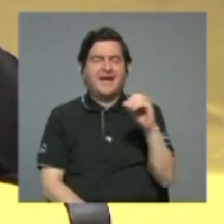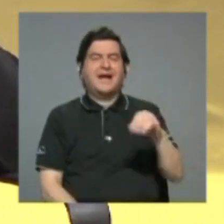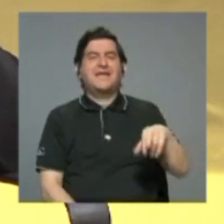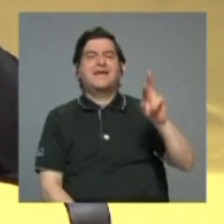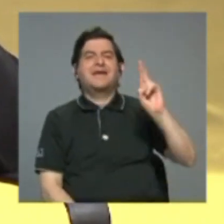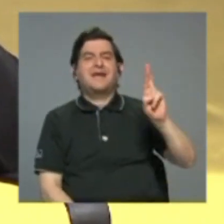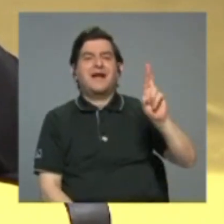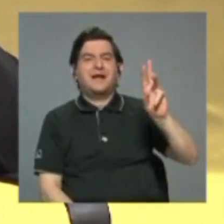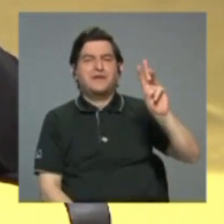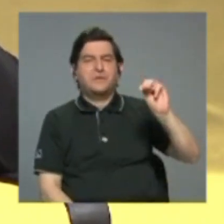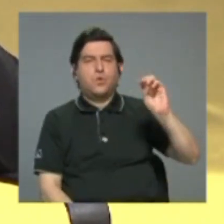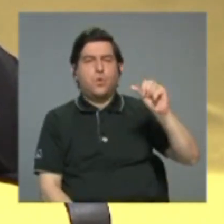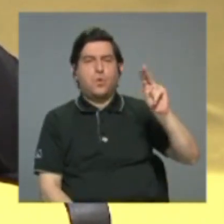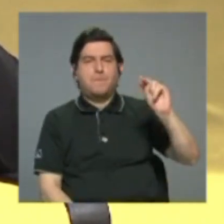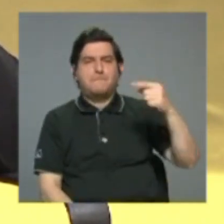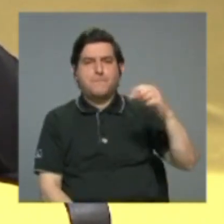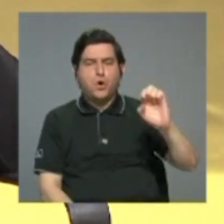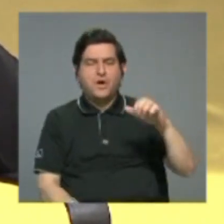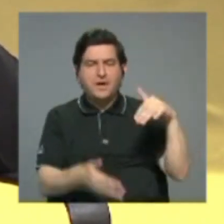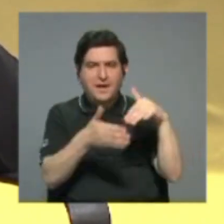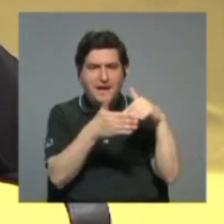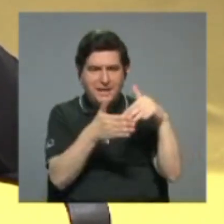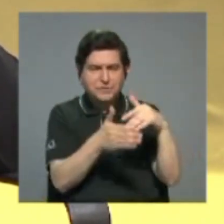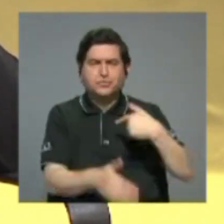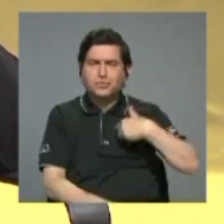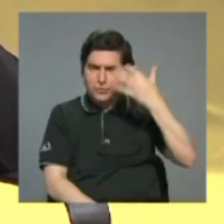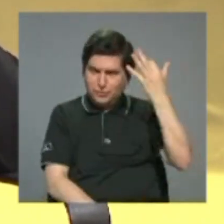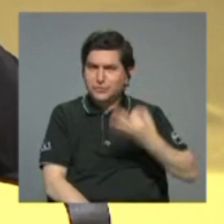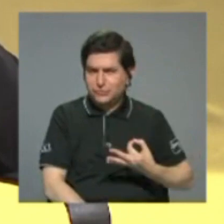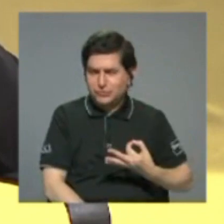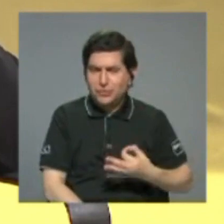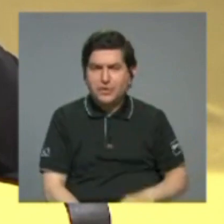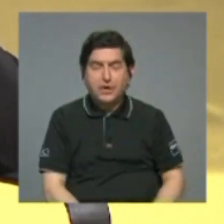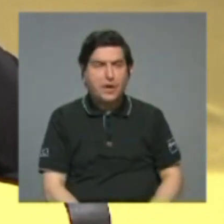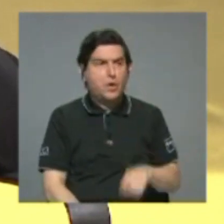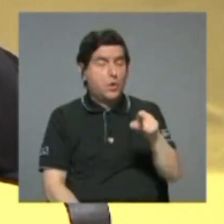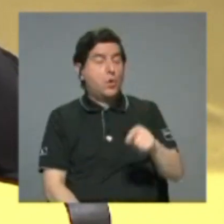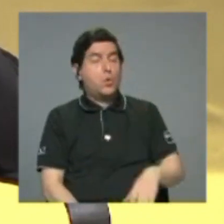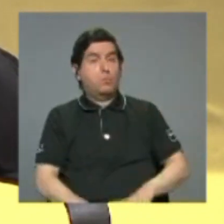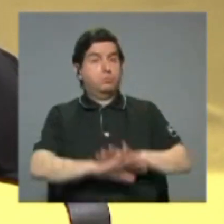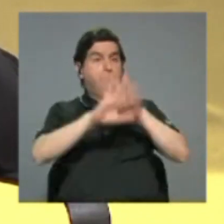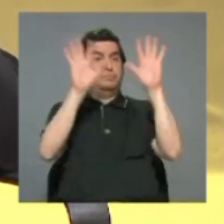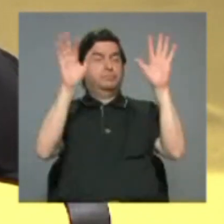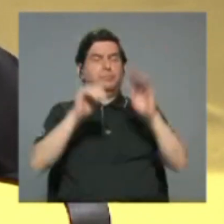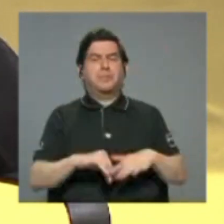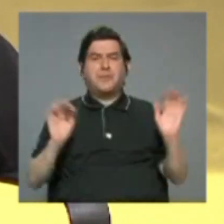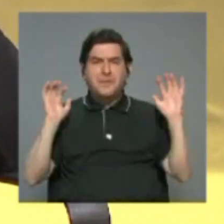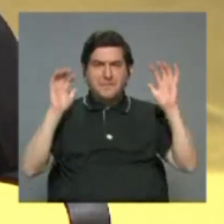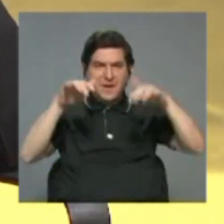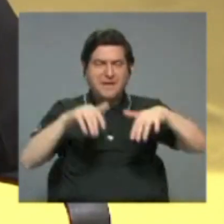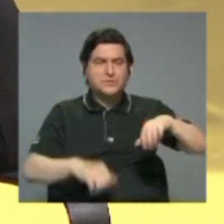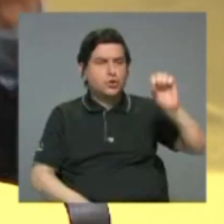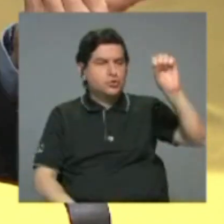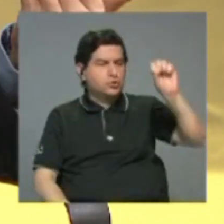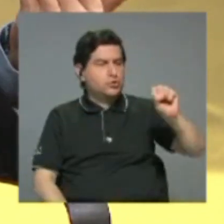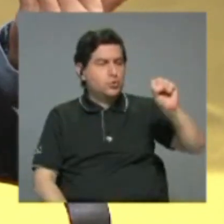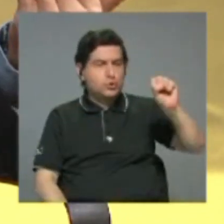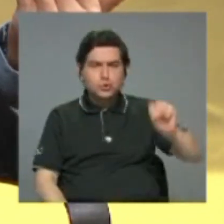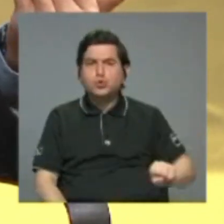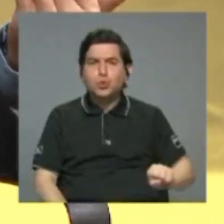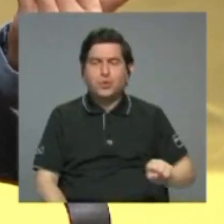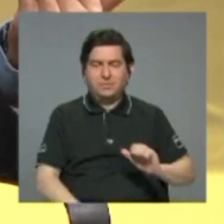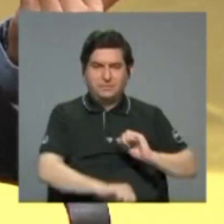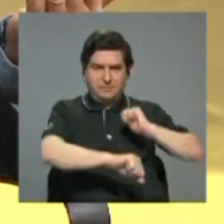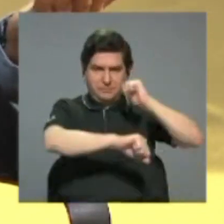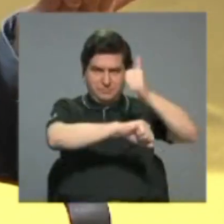Monge, hicieron un estudio que a mí me parece luminoso, que es la migración sur-sur.